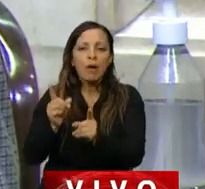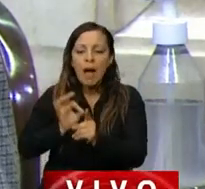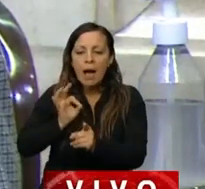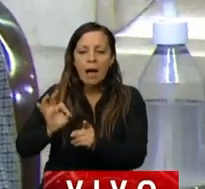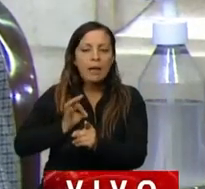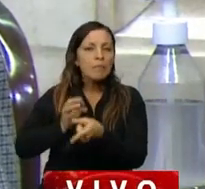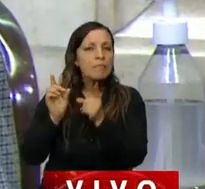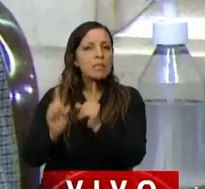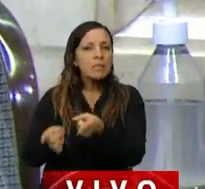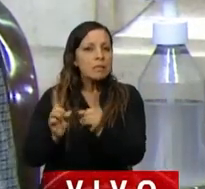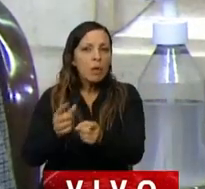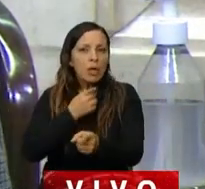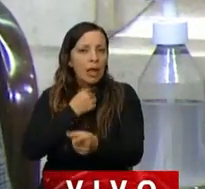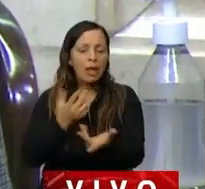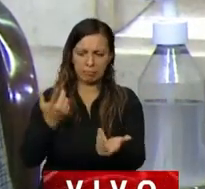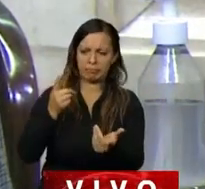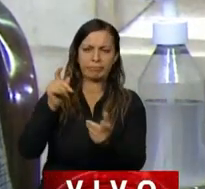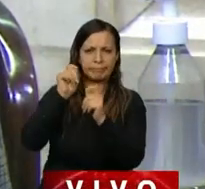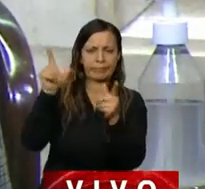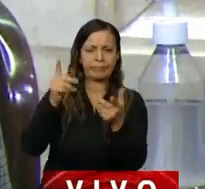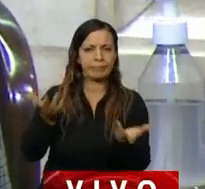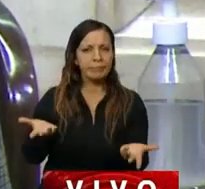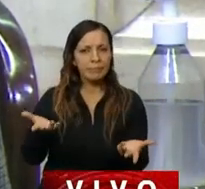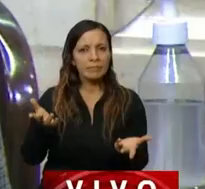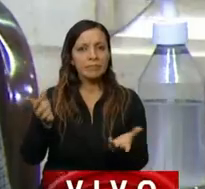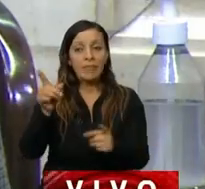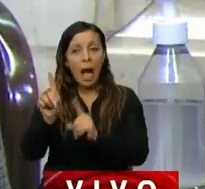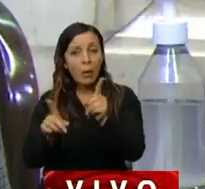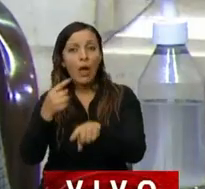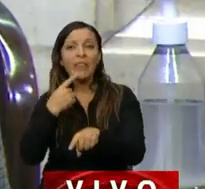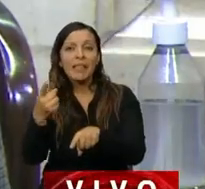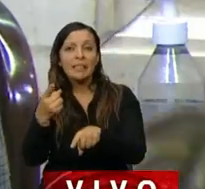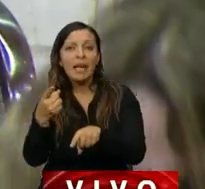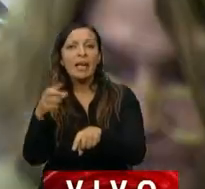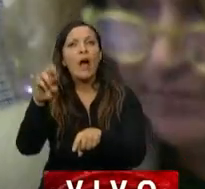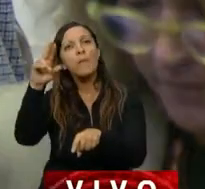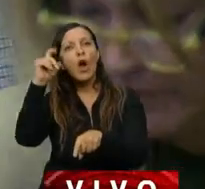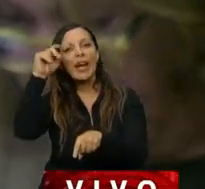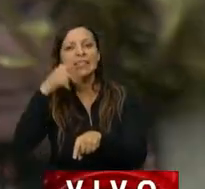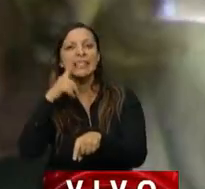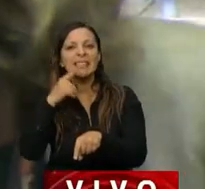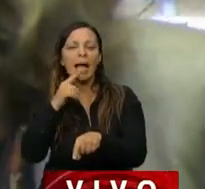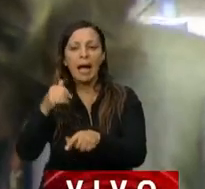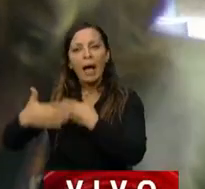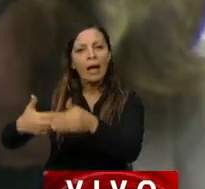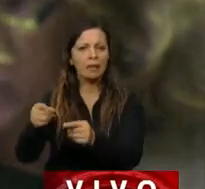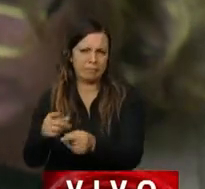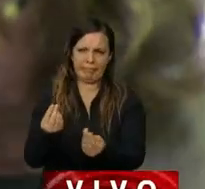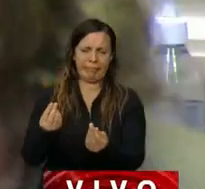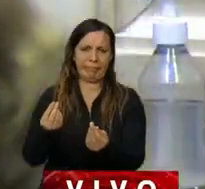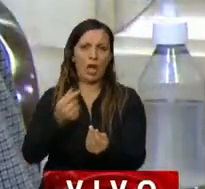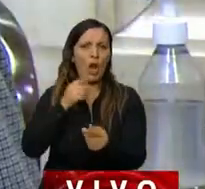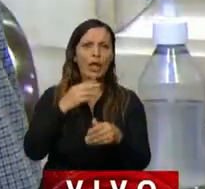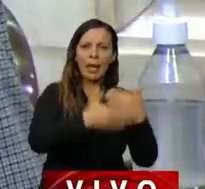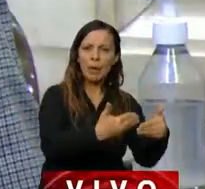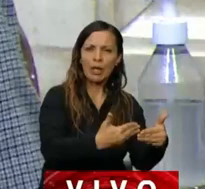conservadurismo que es llamativo en los que se autodenominan progresistas. Y esto es lo que está pasando, y con esto